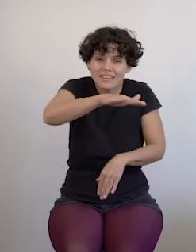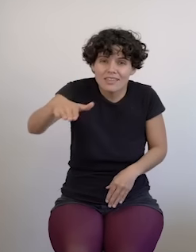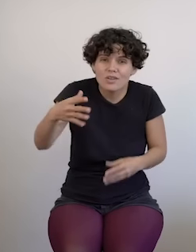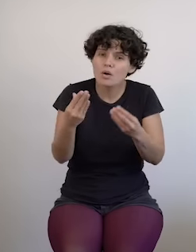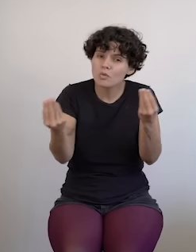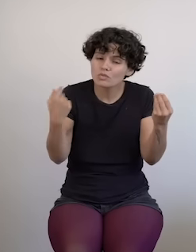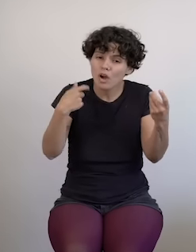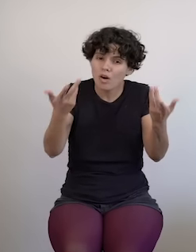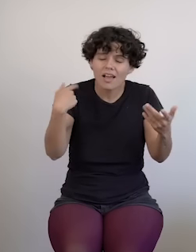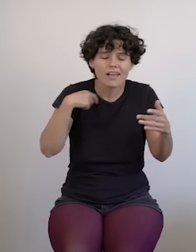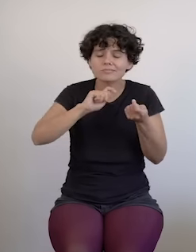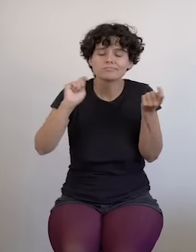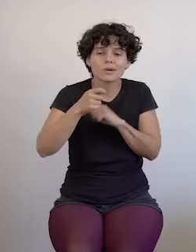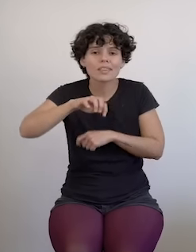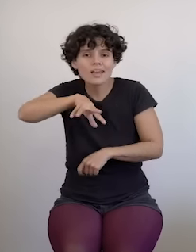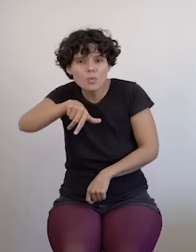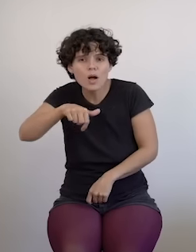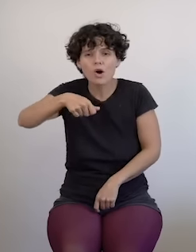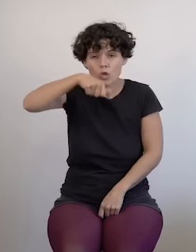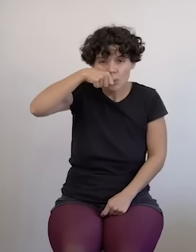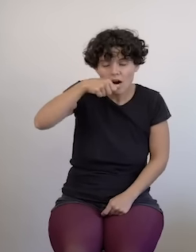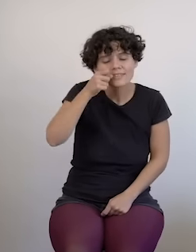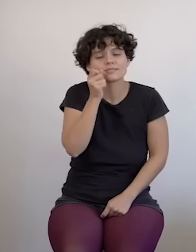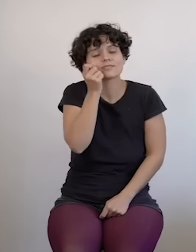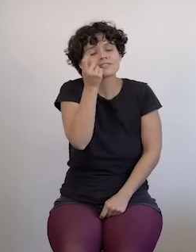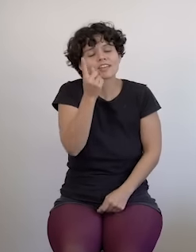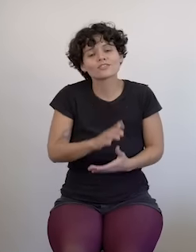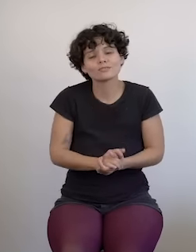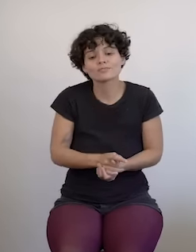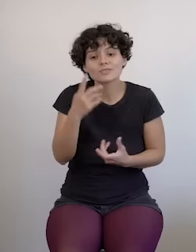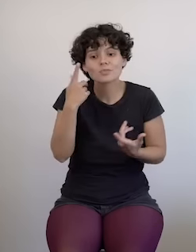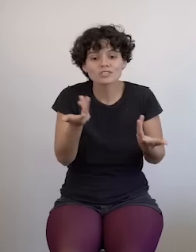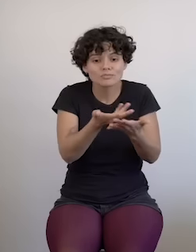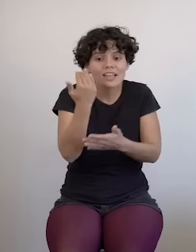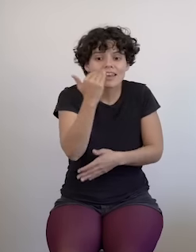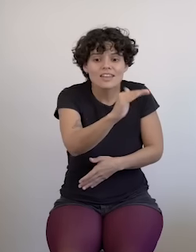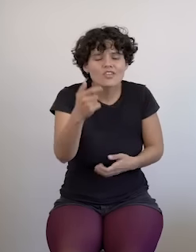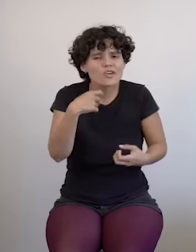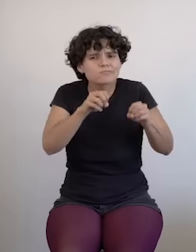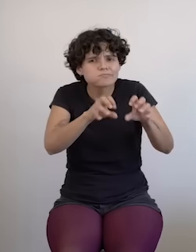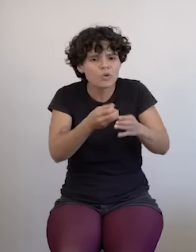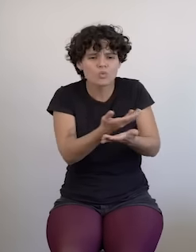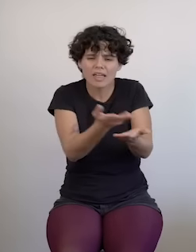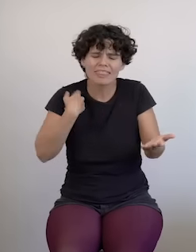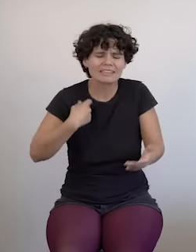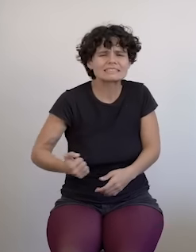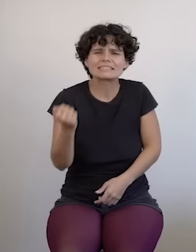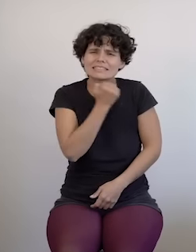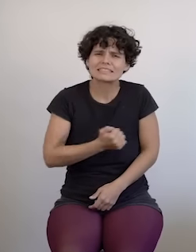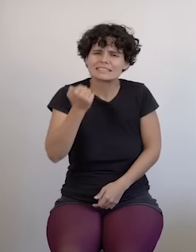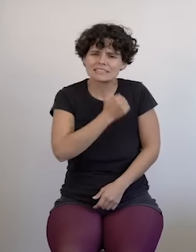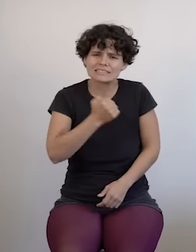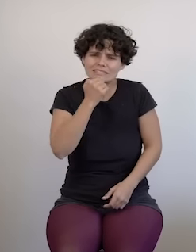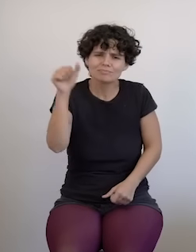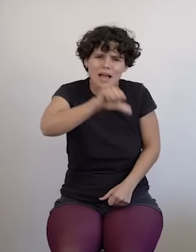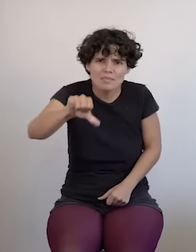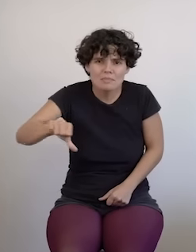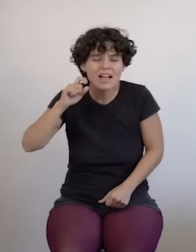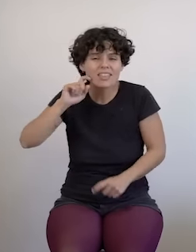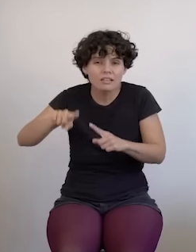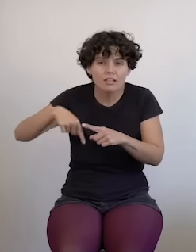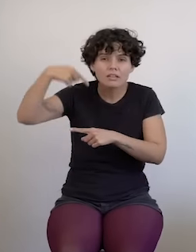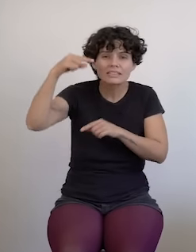por eso entiendo tanto niños que andan metidos en la delincuencia o en droga, ¿po? Y yo les quiero explicarle a ellos que todas las guas que ellos hagan malas,